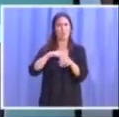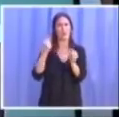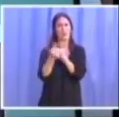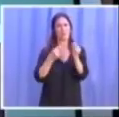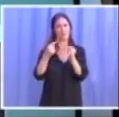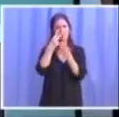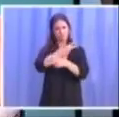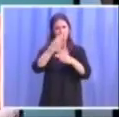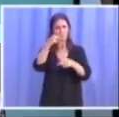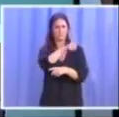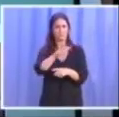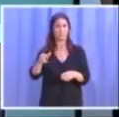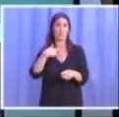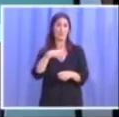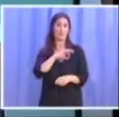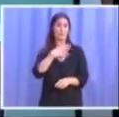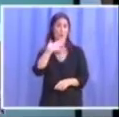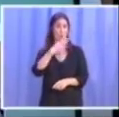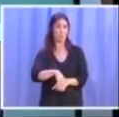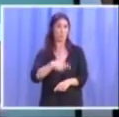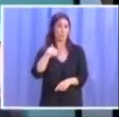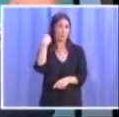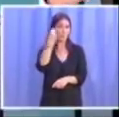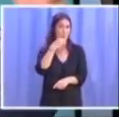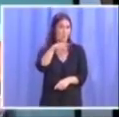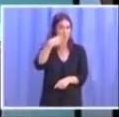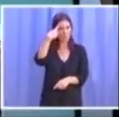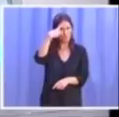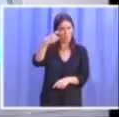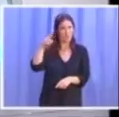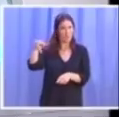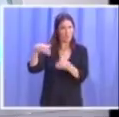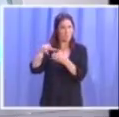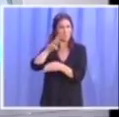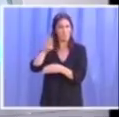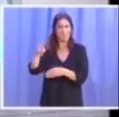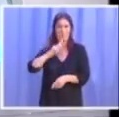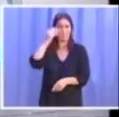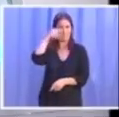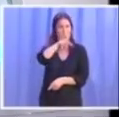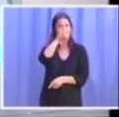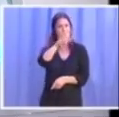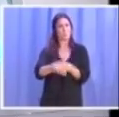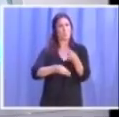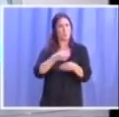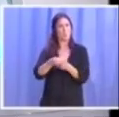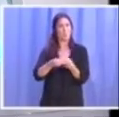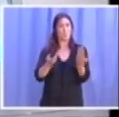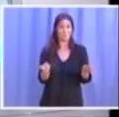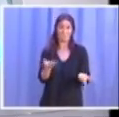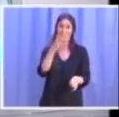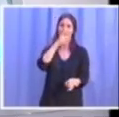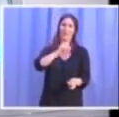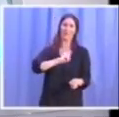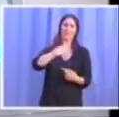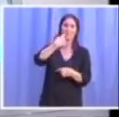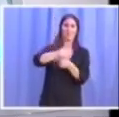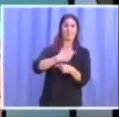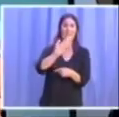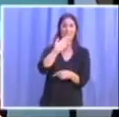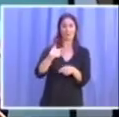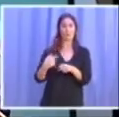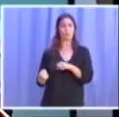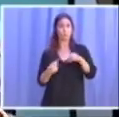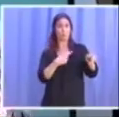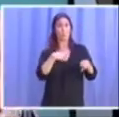posteriormente. Al señor Cuenca decirle que yo pensaba que mi pasado lo iba a recordar el Partido Popular, no pensaba que fuera usted, pero entonces me obliga a decirle que si yo me fui del